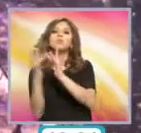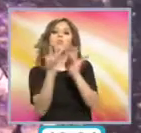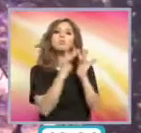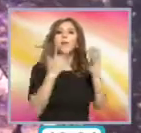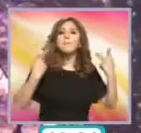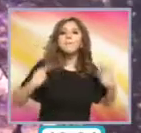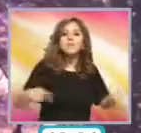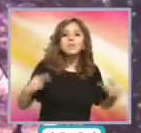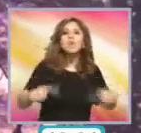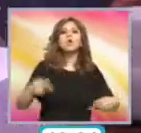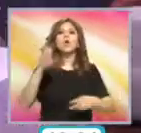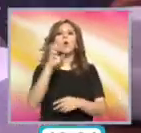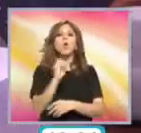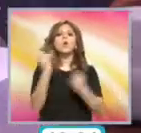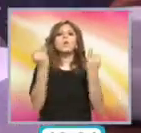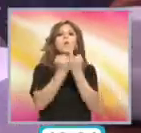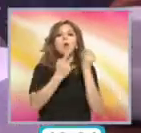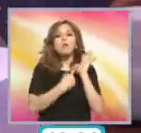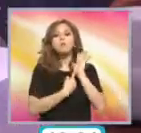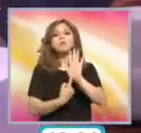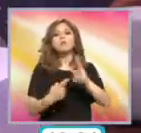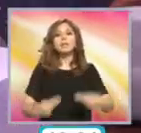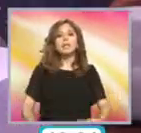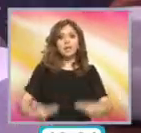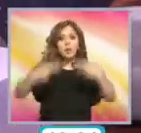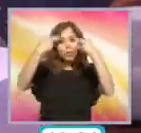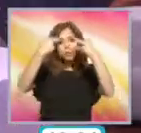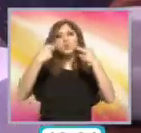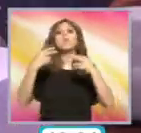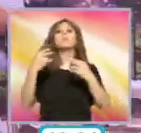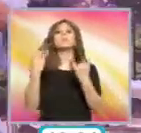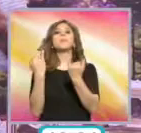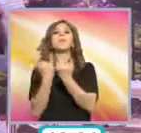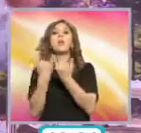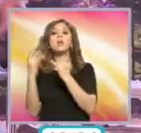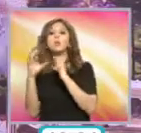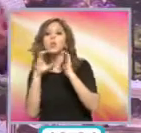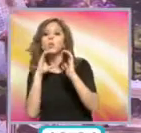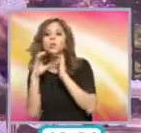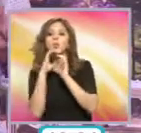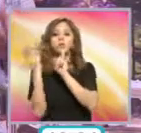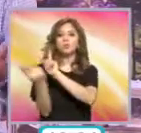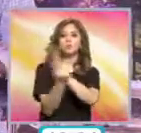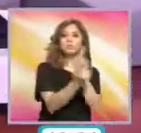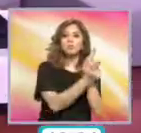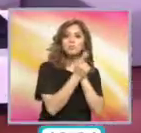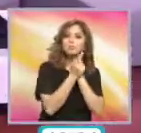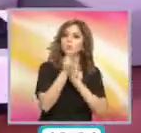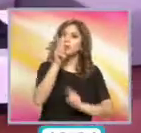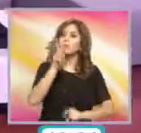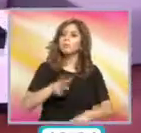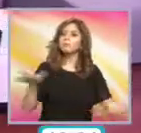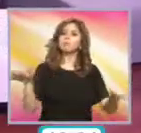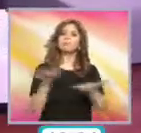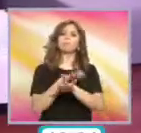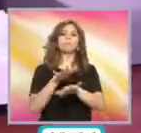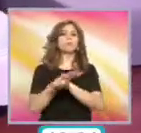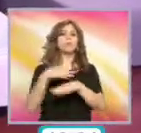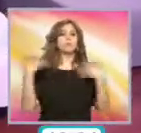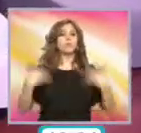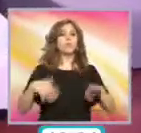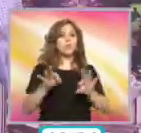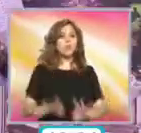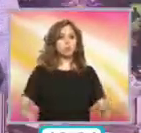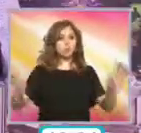negocios, obviamente todo lo que implica la comunicación personal, que hoy ha sido una revolución muy grande con la parte de Internet, y